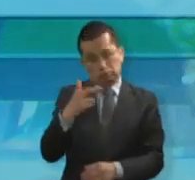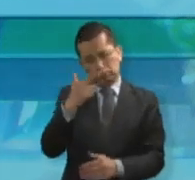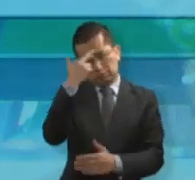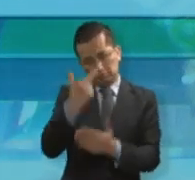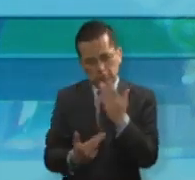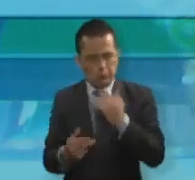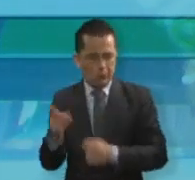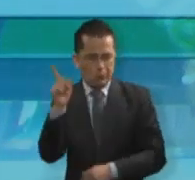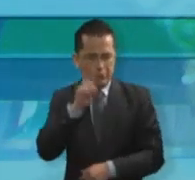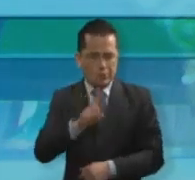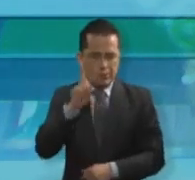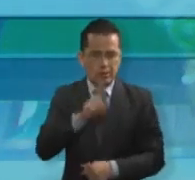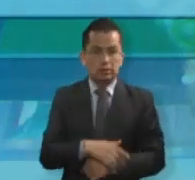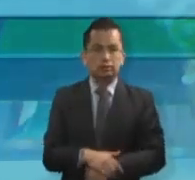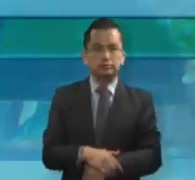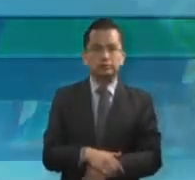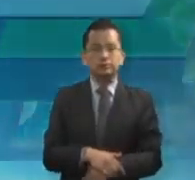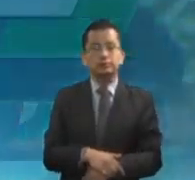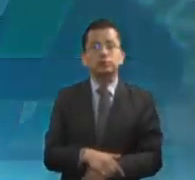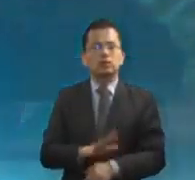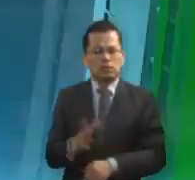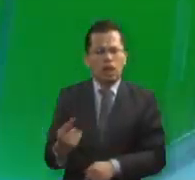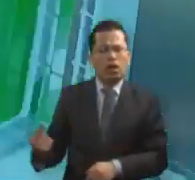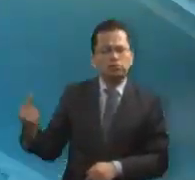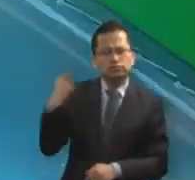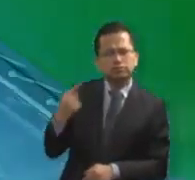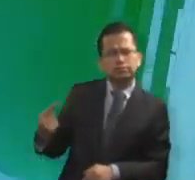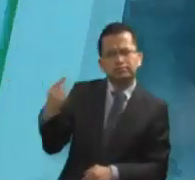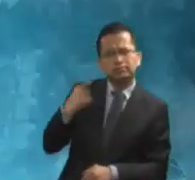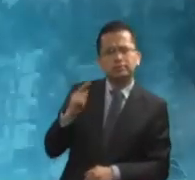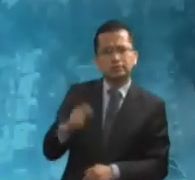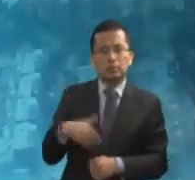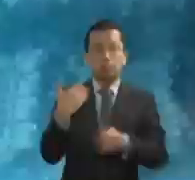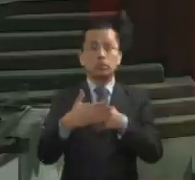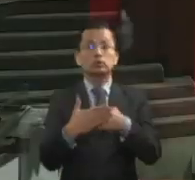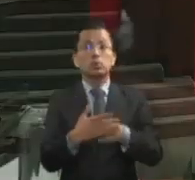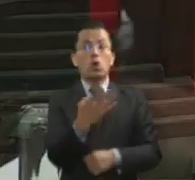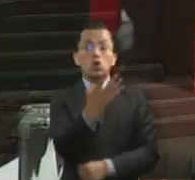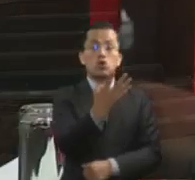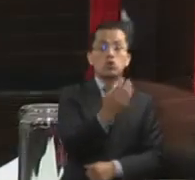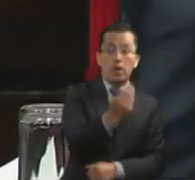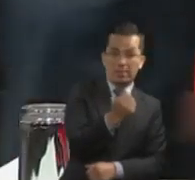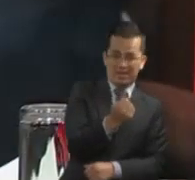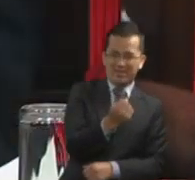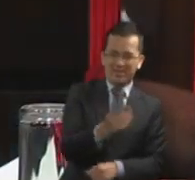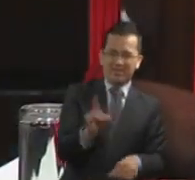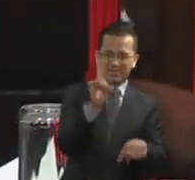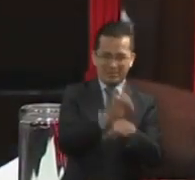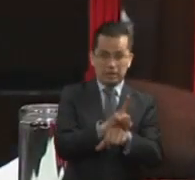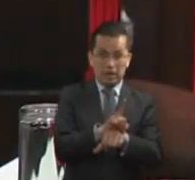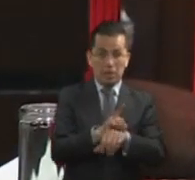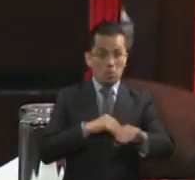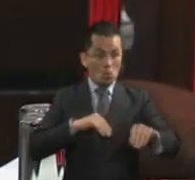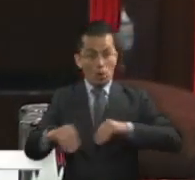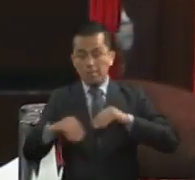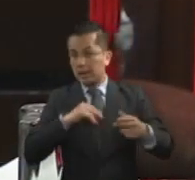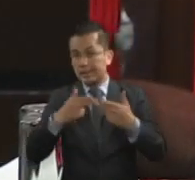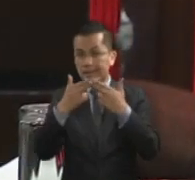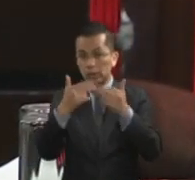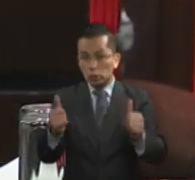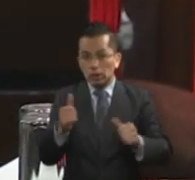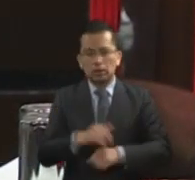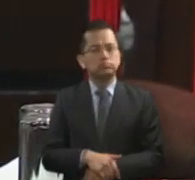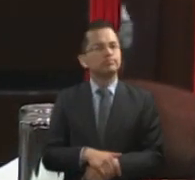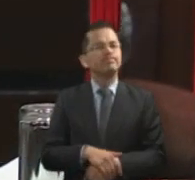Y con respecto al movimiento tan importante que hemos escuchado, el 9 Nadie se mueve, que está organizando para el próximo 9 de marzo, la mesa directiva